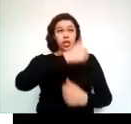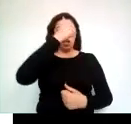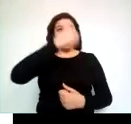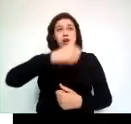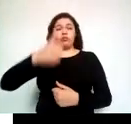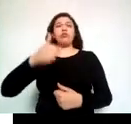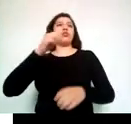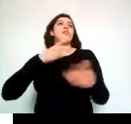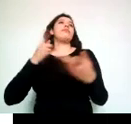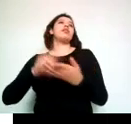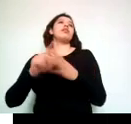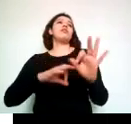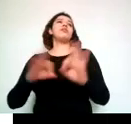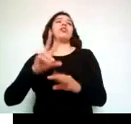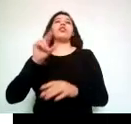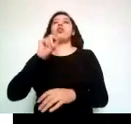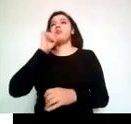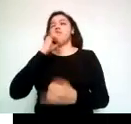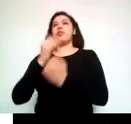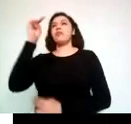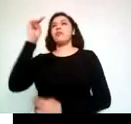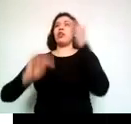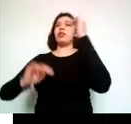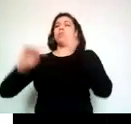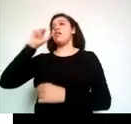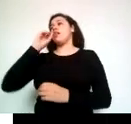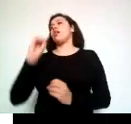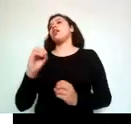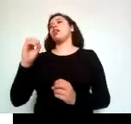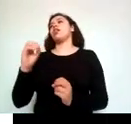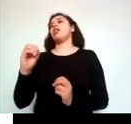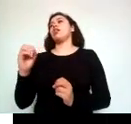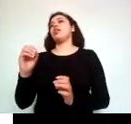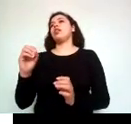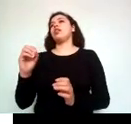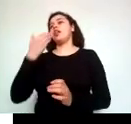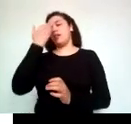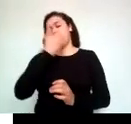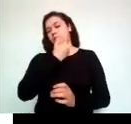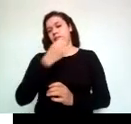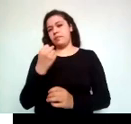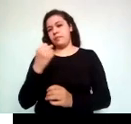sino también por categorías y dominios. Pasamos a la siguiente.